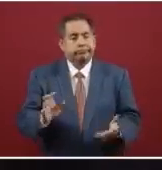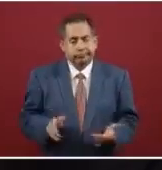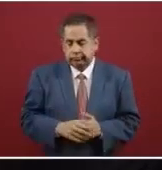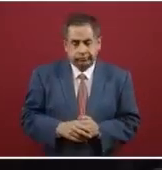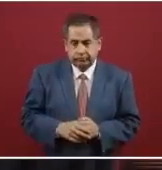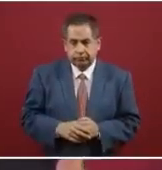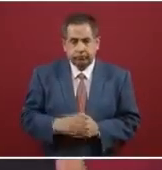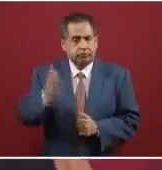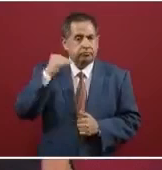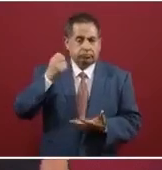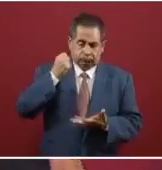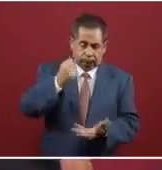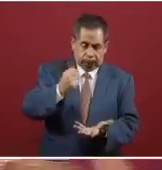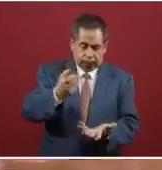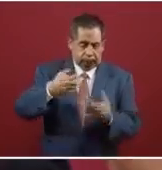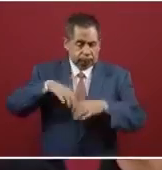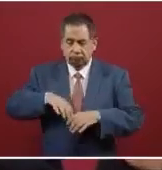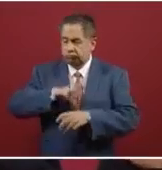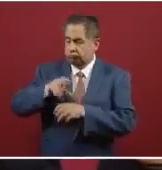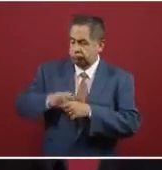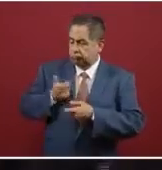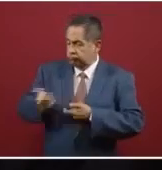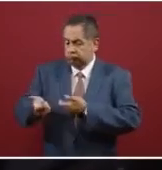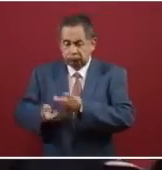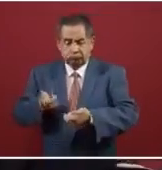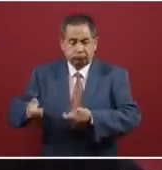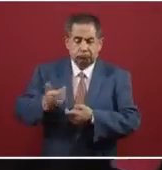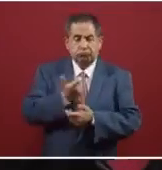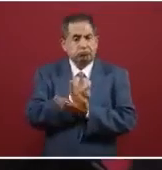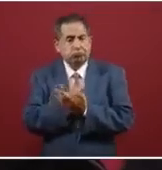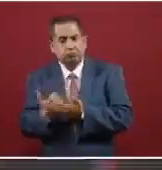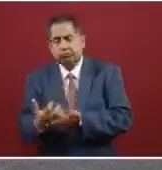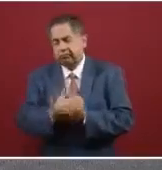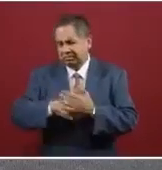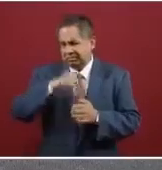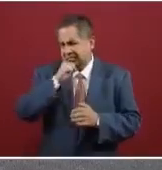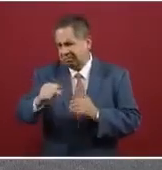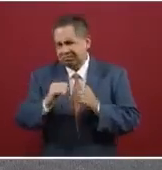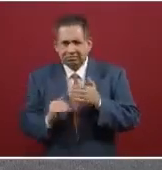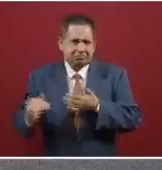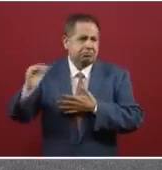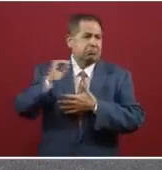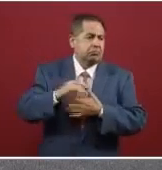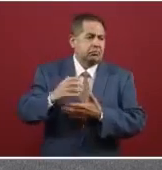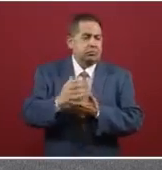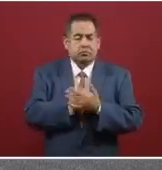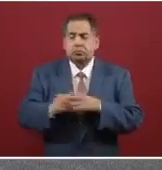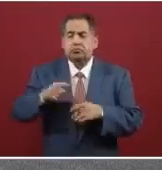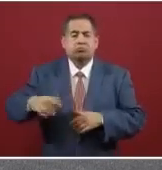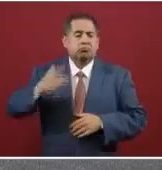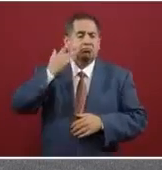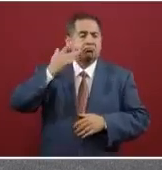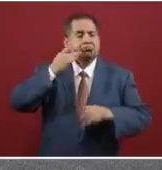Todo el presupuesto era para pagar sueldos elevados, para que los altos funcionarios se dieran la